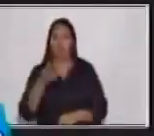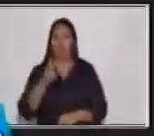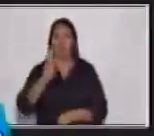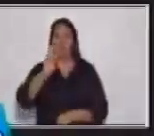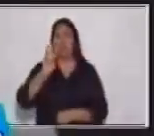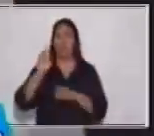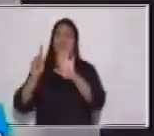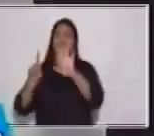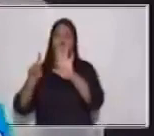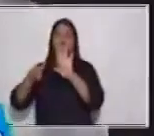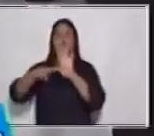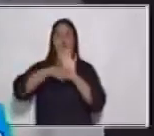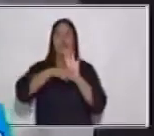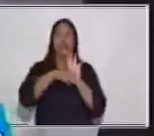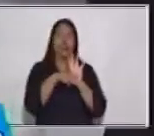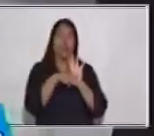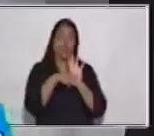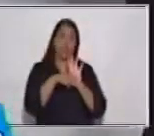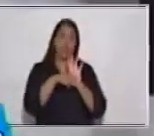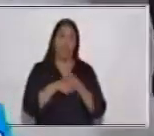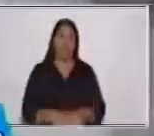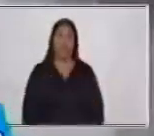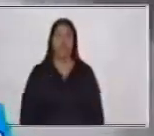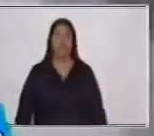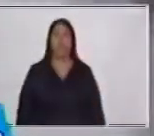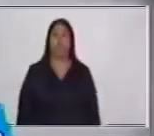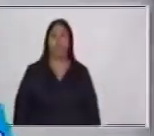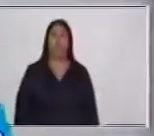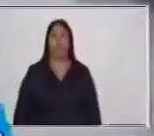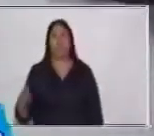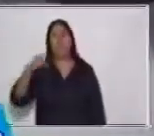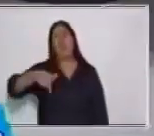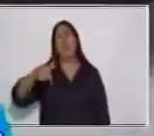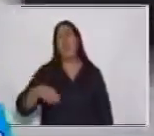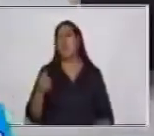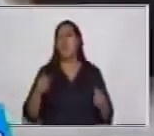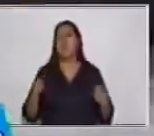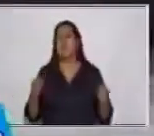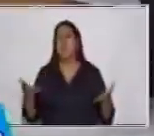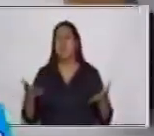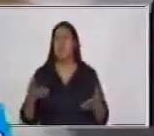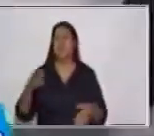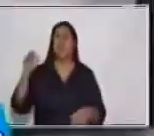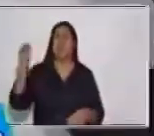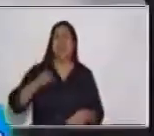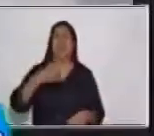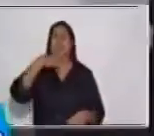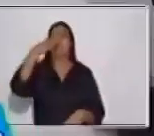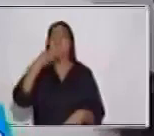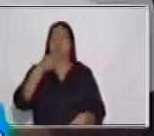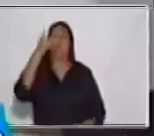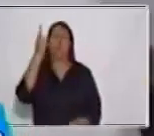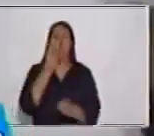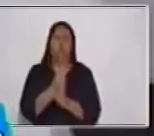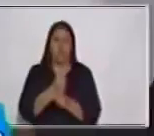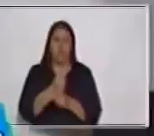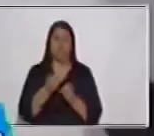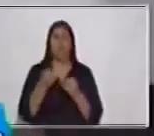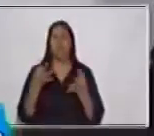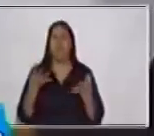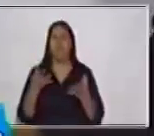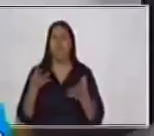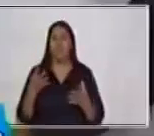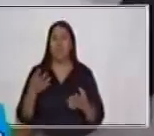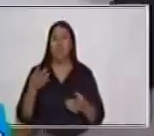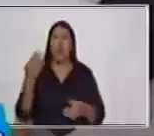negativos. Ahora vamos a revisar si tenemos correcta la operación. Porque cuando uno